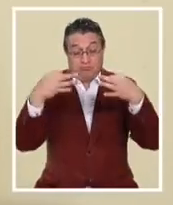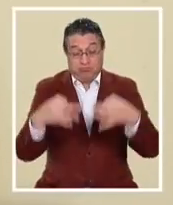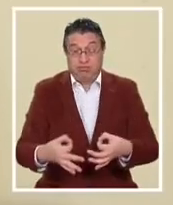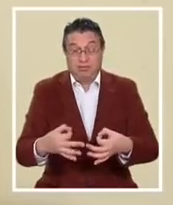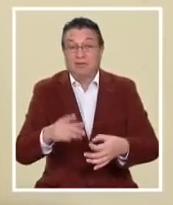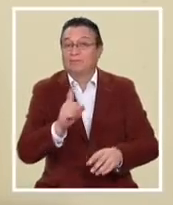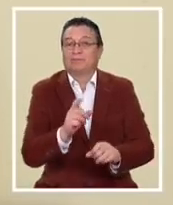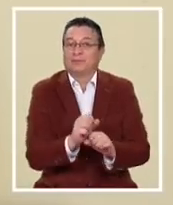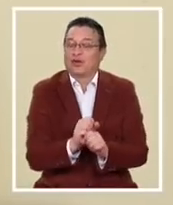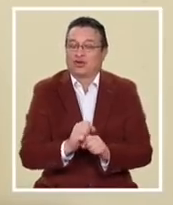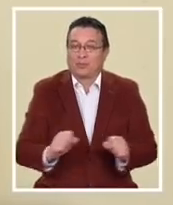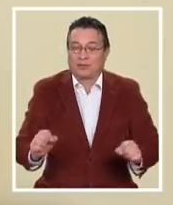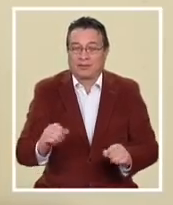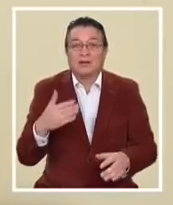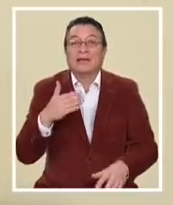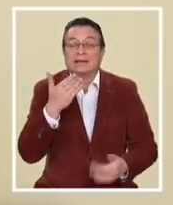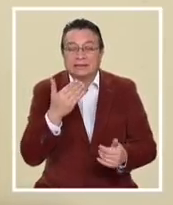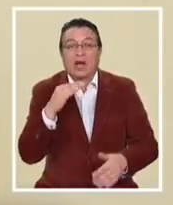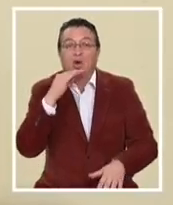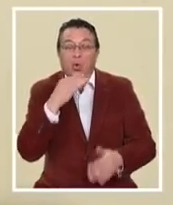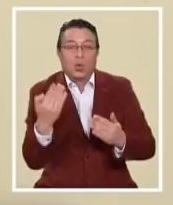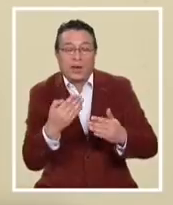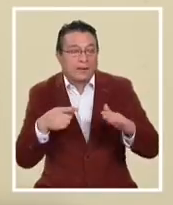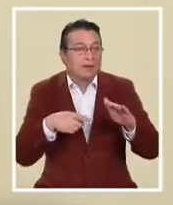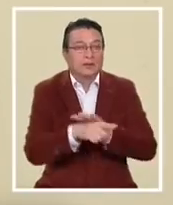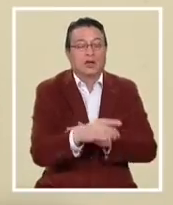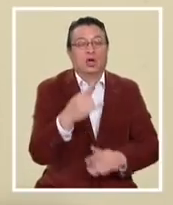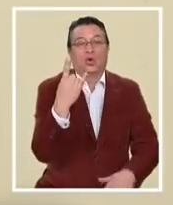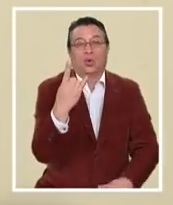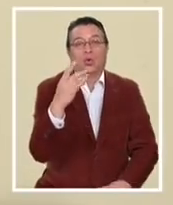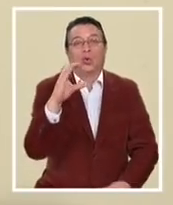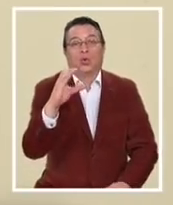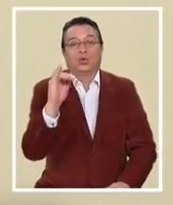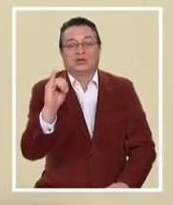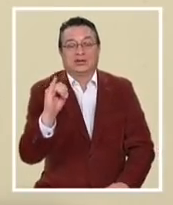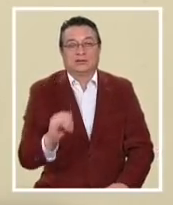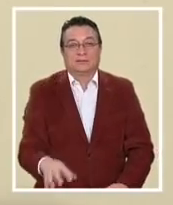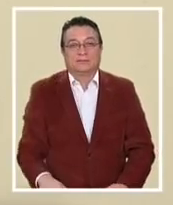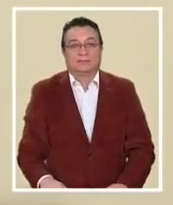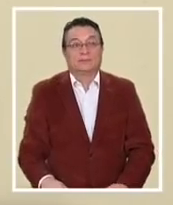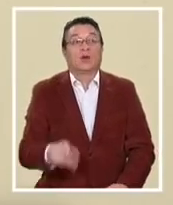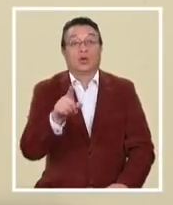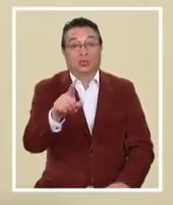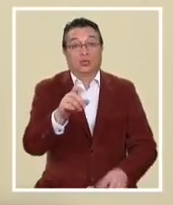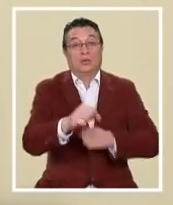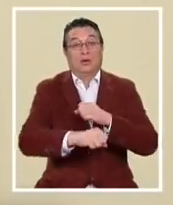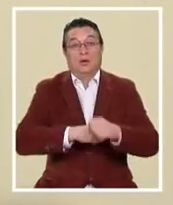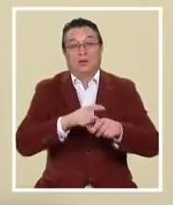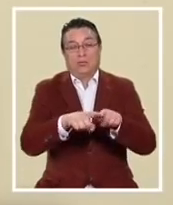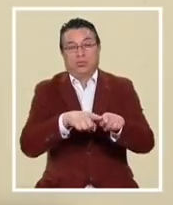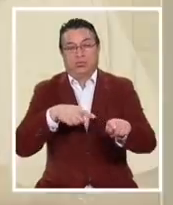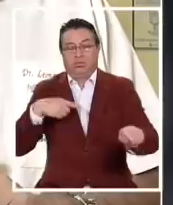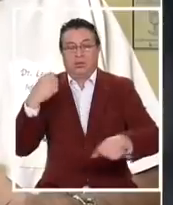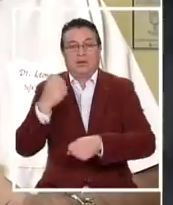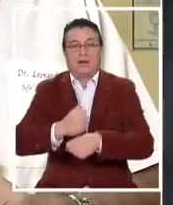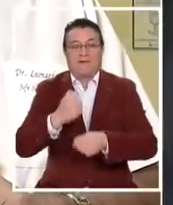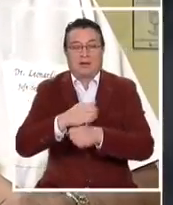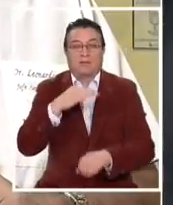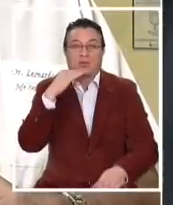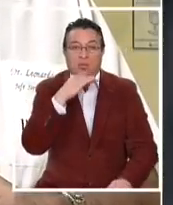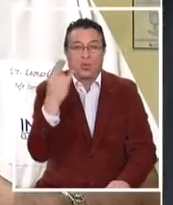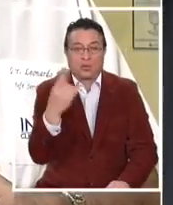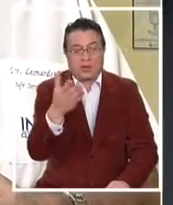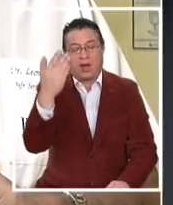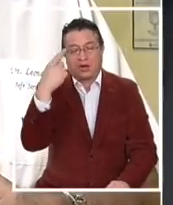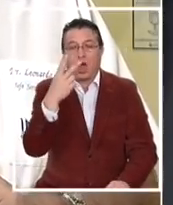una persona que necesita urgentemente irse a la unidad de cuidado intensivo. Usted tiene una larga trayectoria en urgencia, lo conocemos desde que estaba